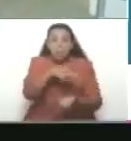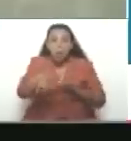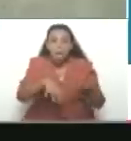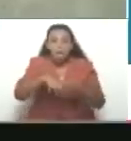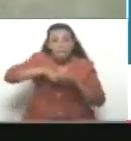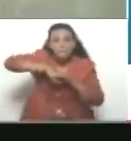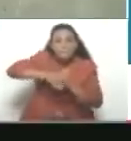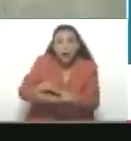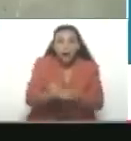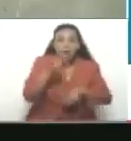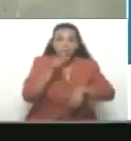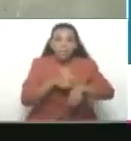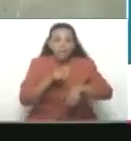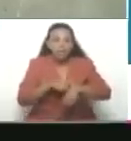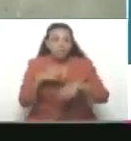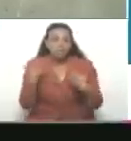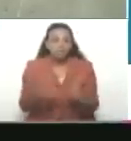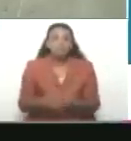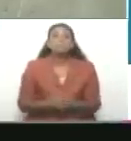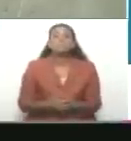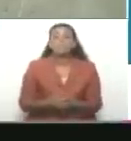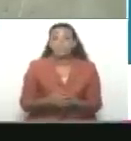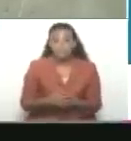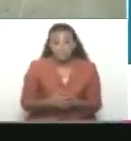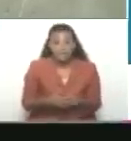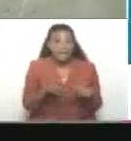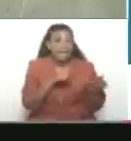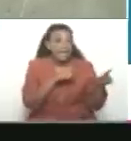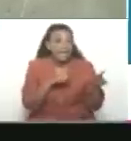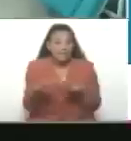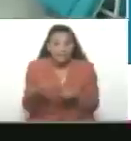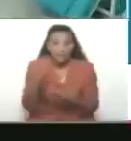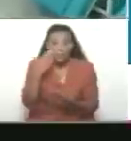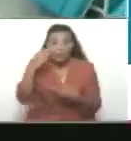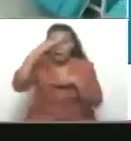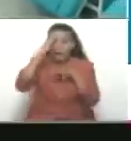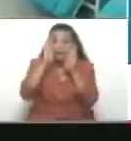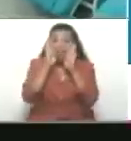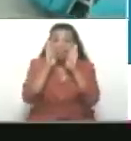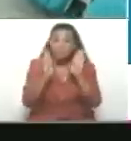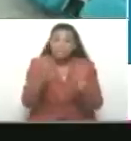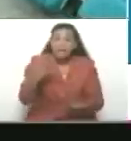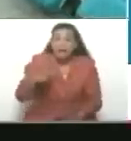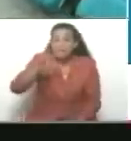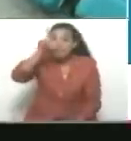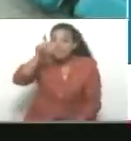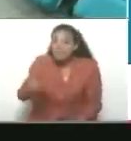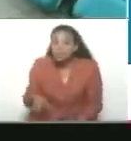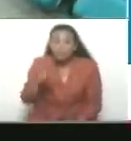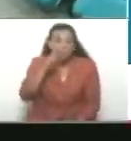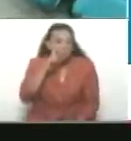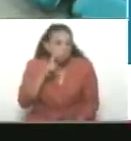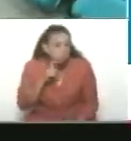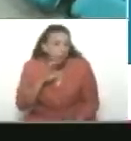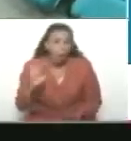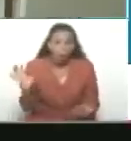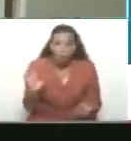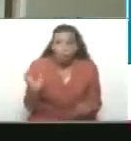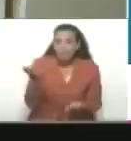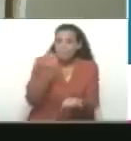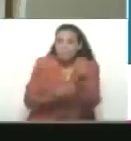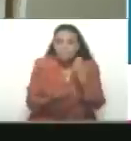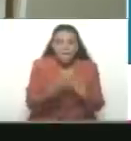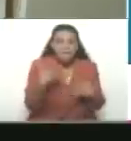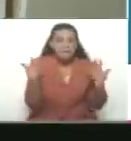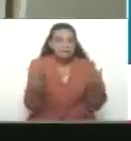pueda sentar durante el parto Esto está ya listo Le repito si aquí hubiese una persona saliendo